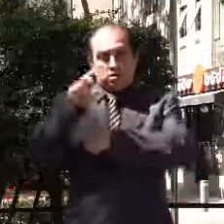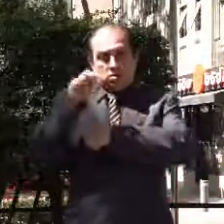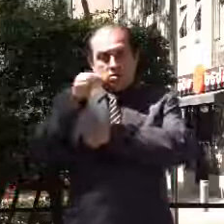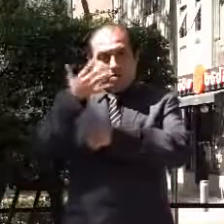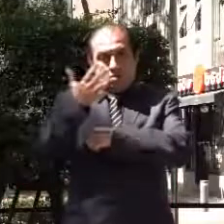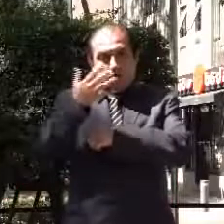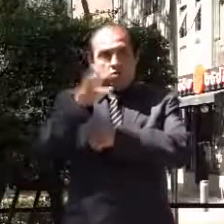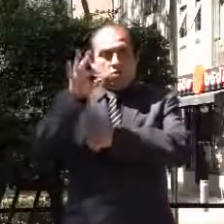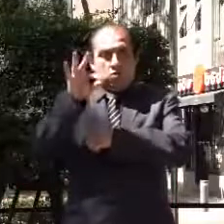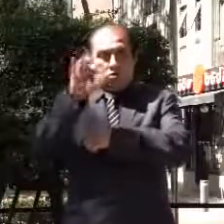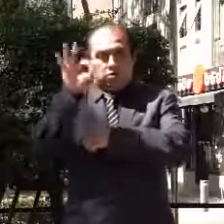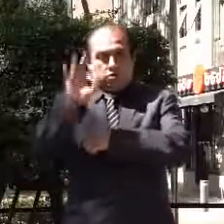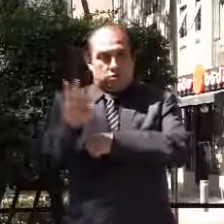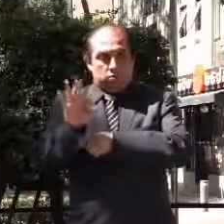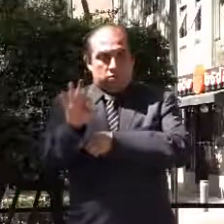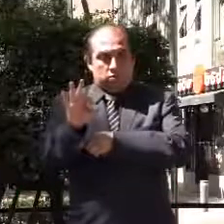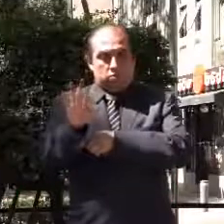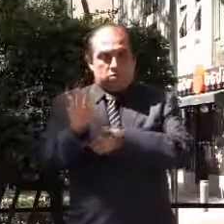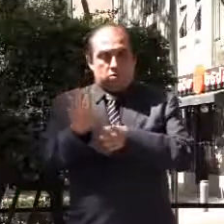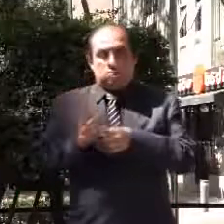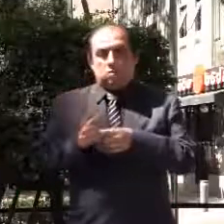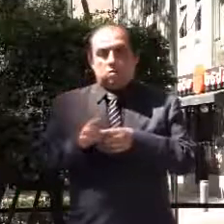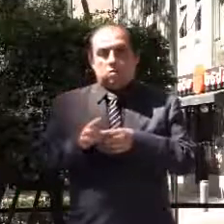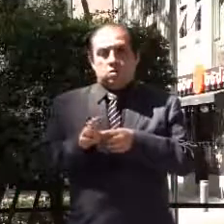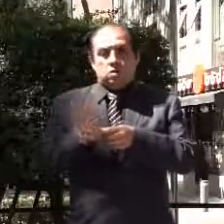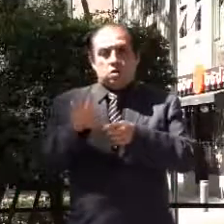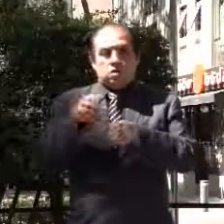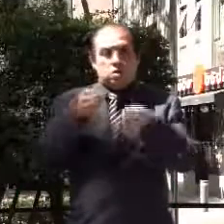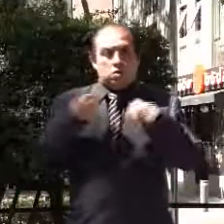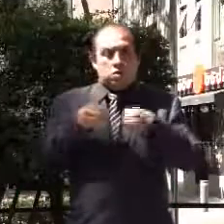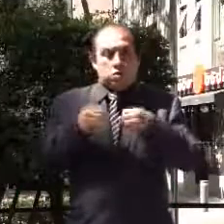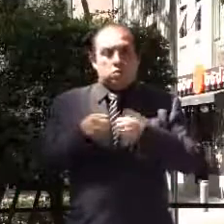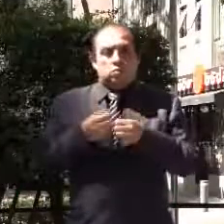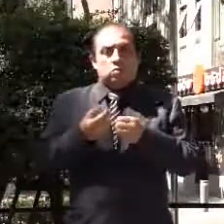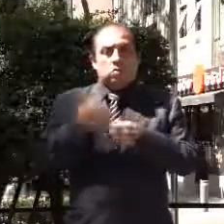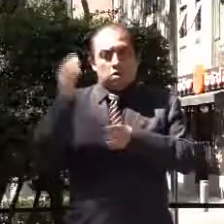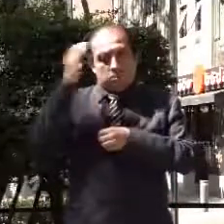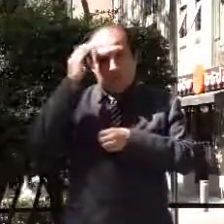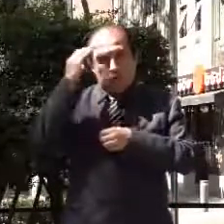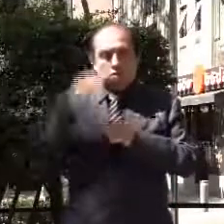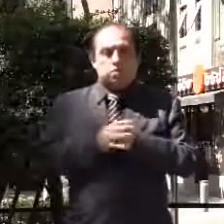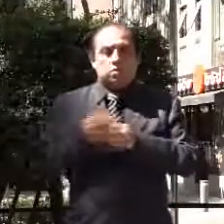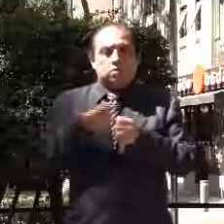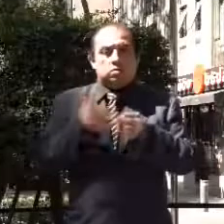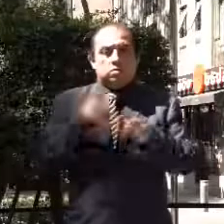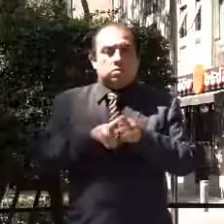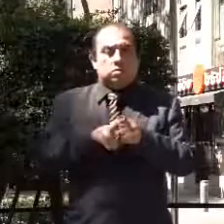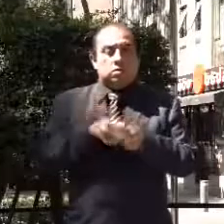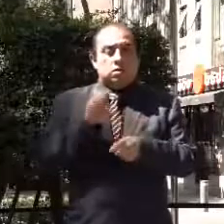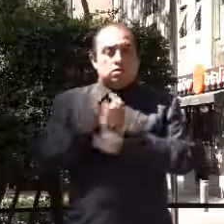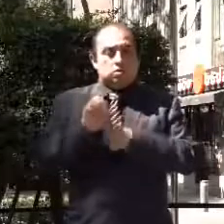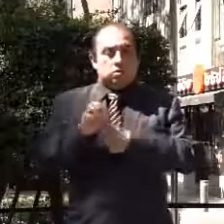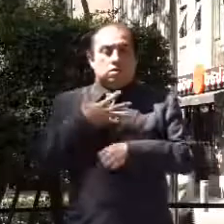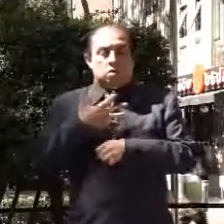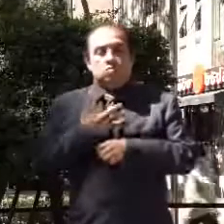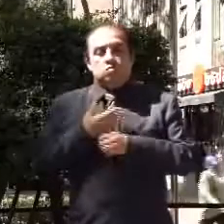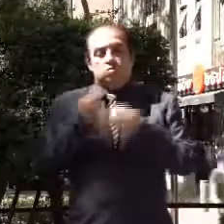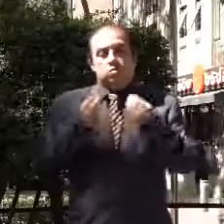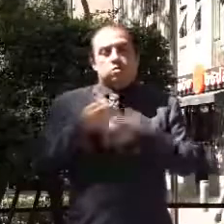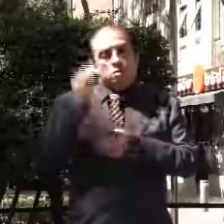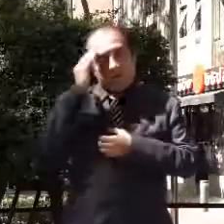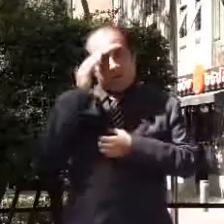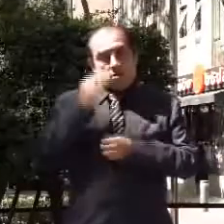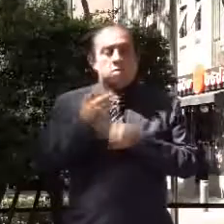35, 40% de la capacidad hospitalaria, es decir, todavía hay suficientes camas. Entonces vamos a esperar a la